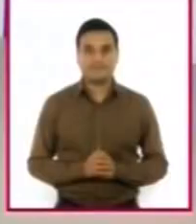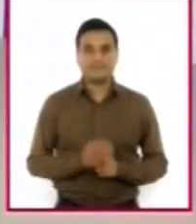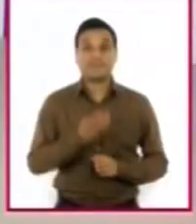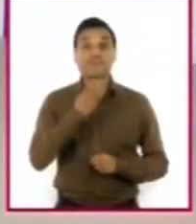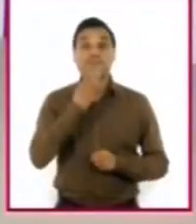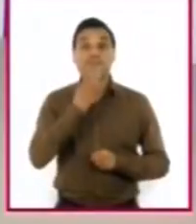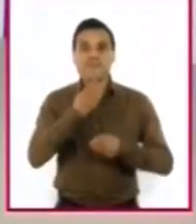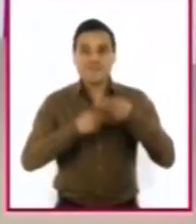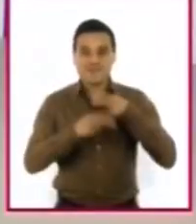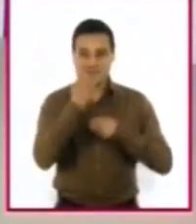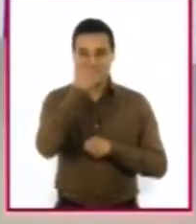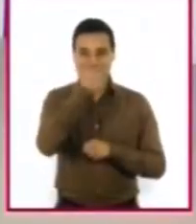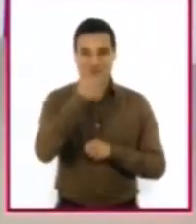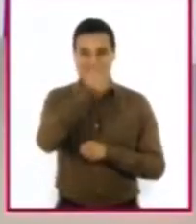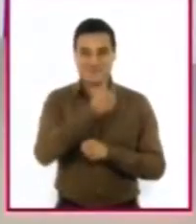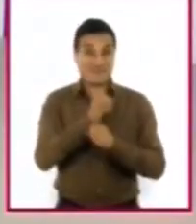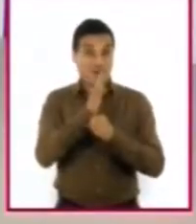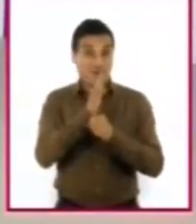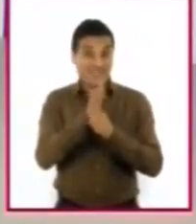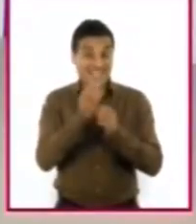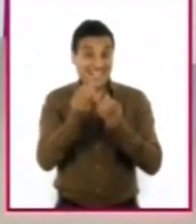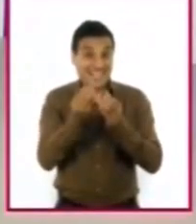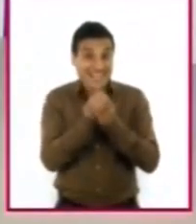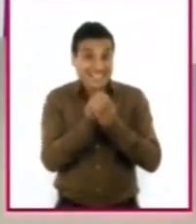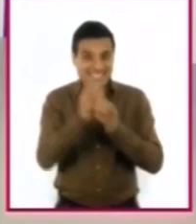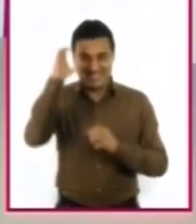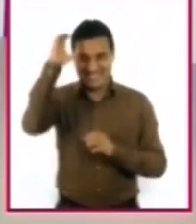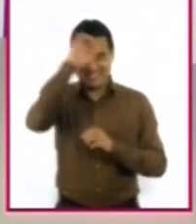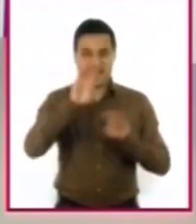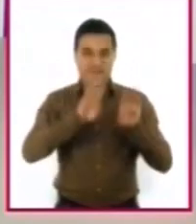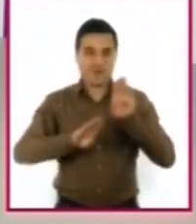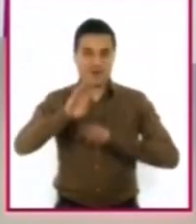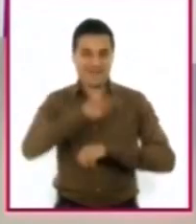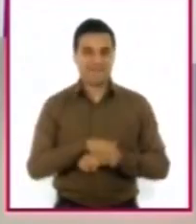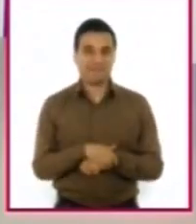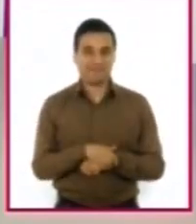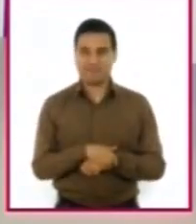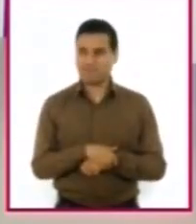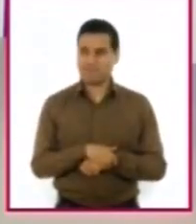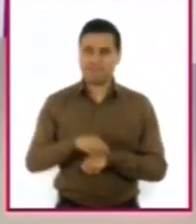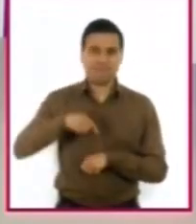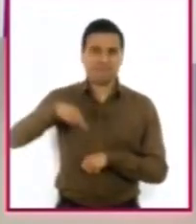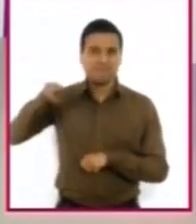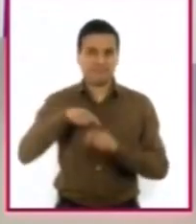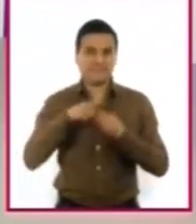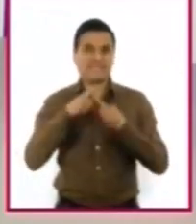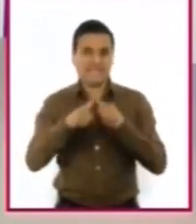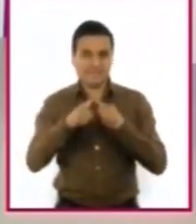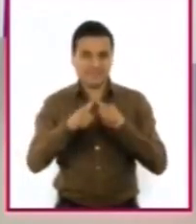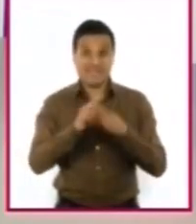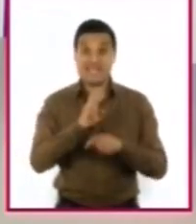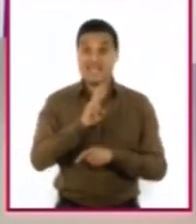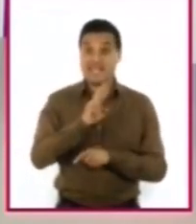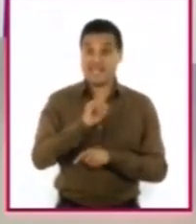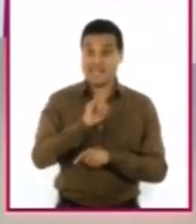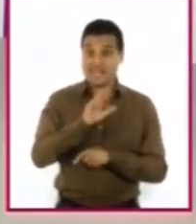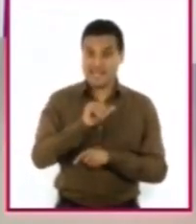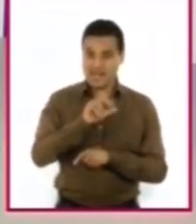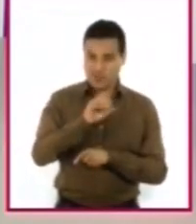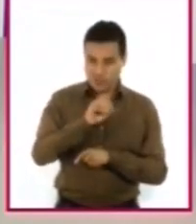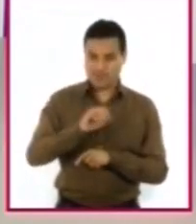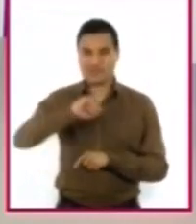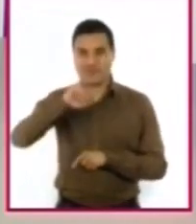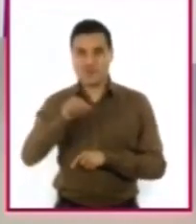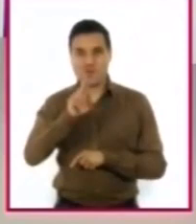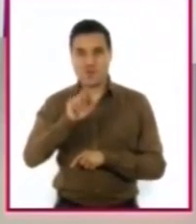Bienvenidas y bienvenidos un día más a la sesión de Ciencias Biología. Nosotros somos los profesores Ricardo y Juan. Ten a